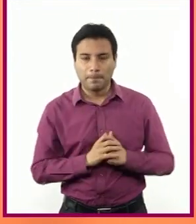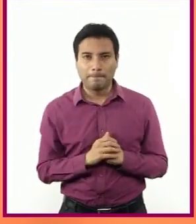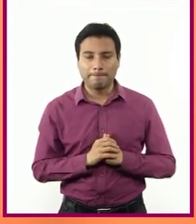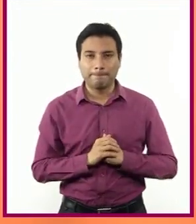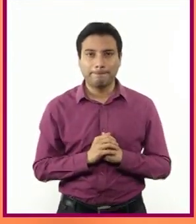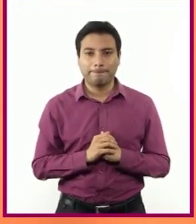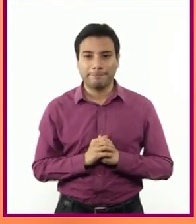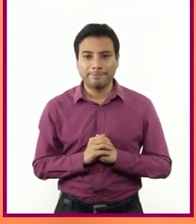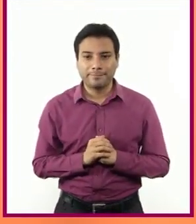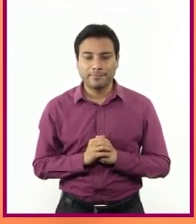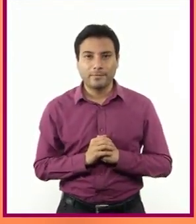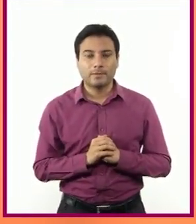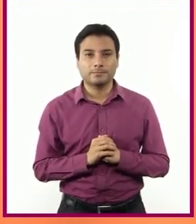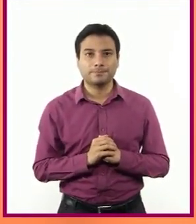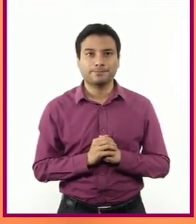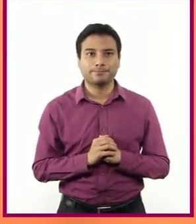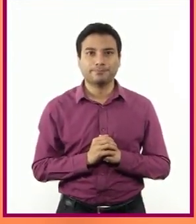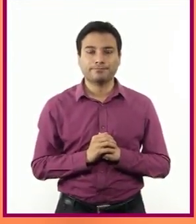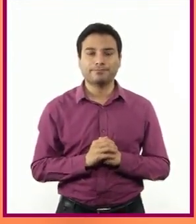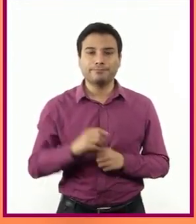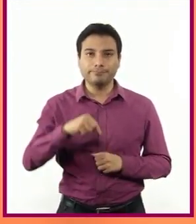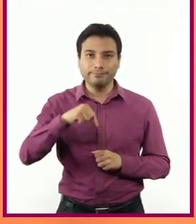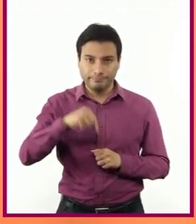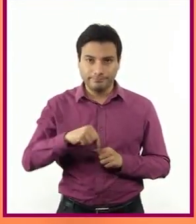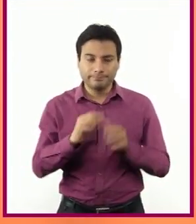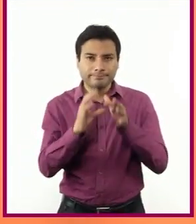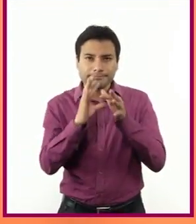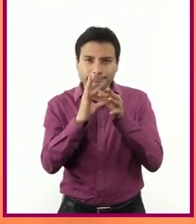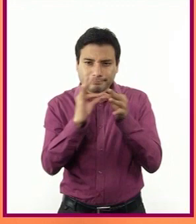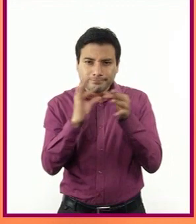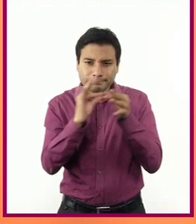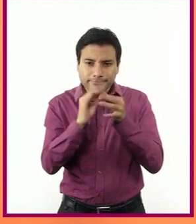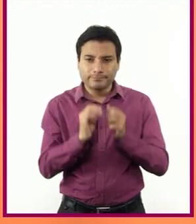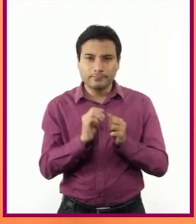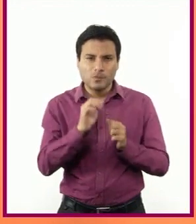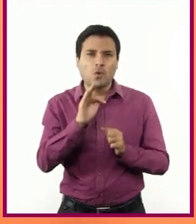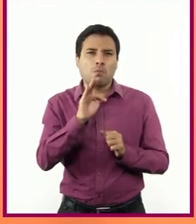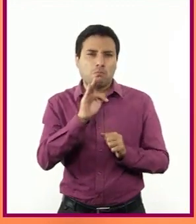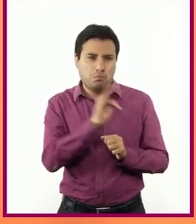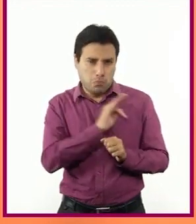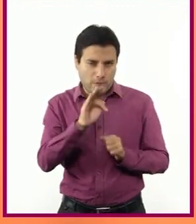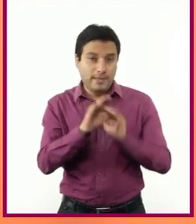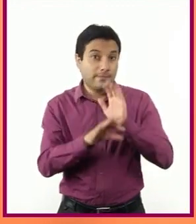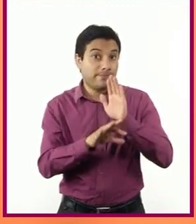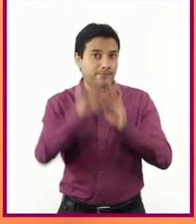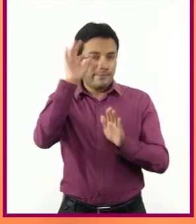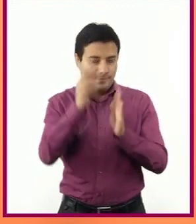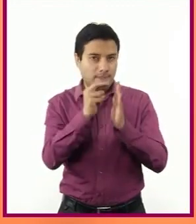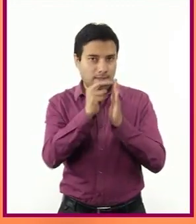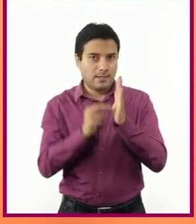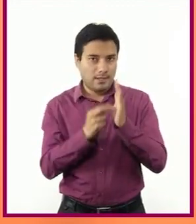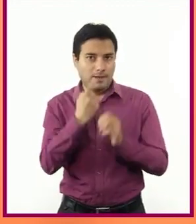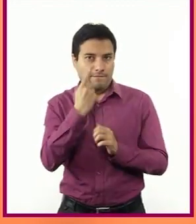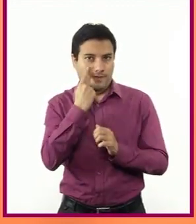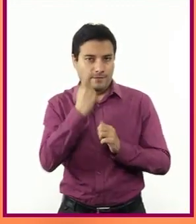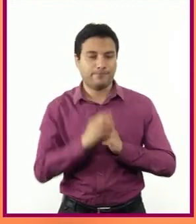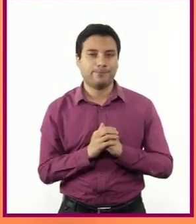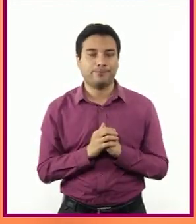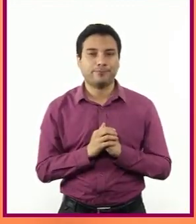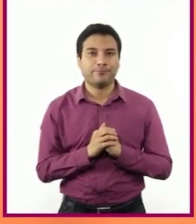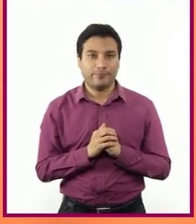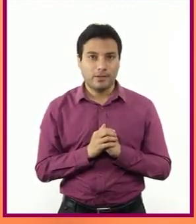Con lo desarrollado anteriormente, podemos realizar otra generalización en la que se relacione